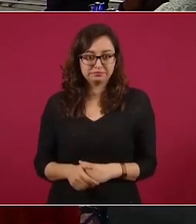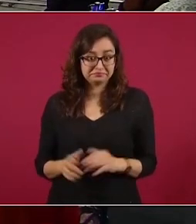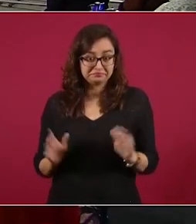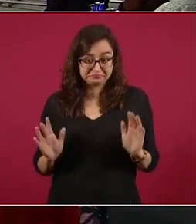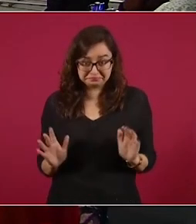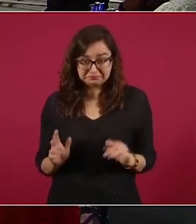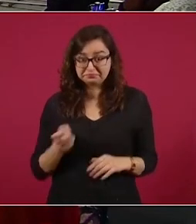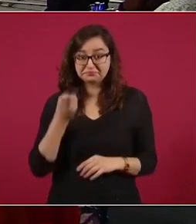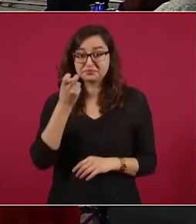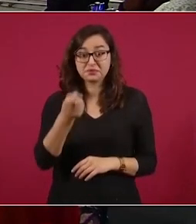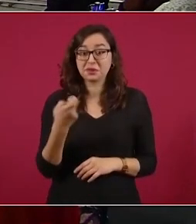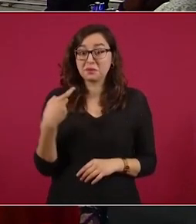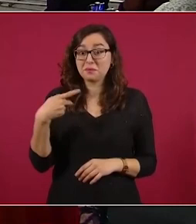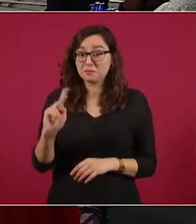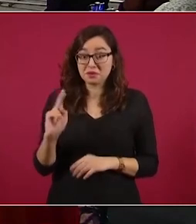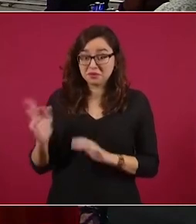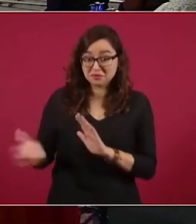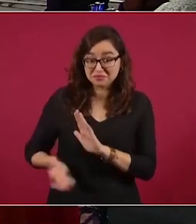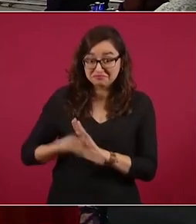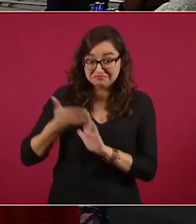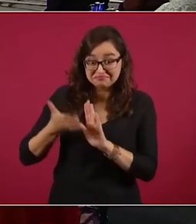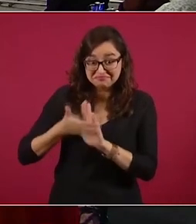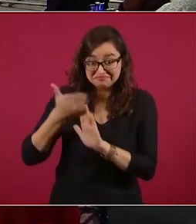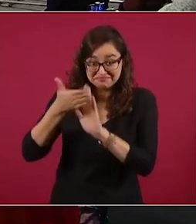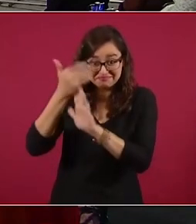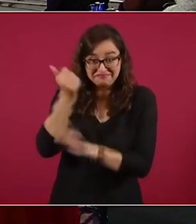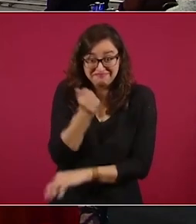Entonces, en la parte firme